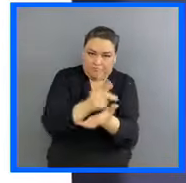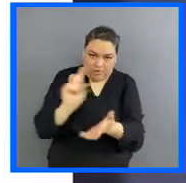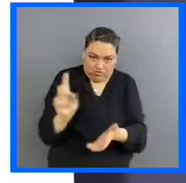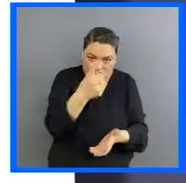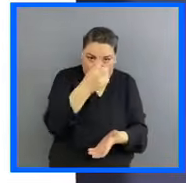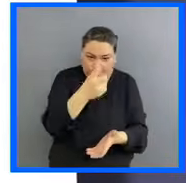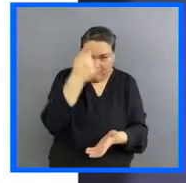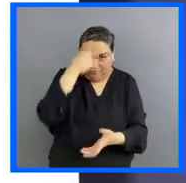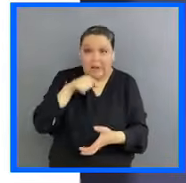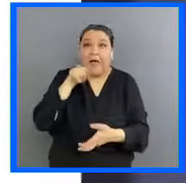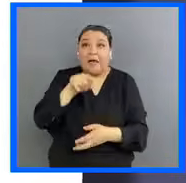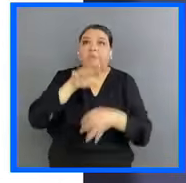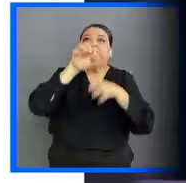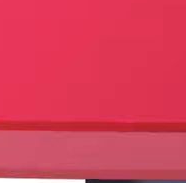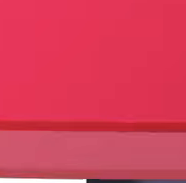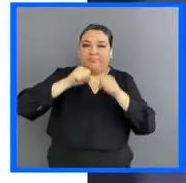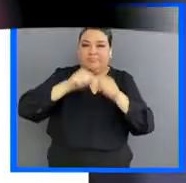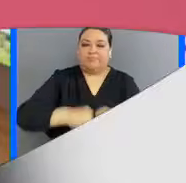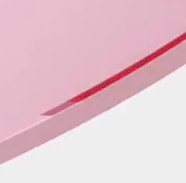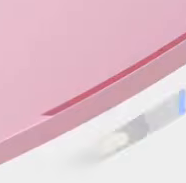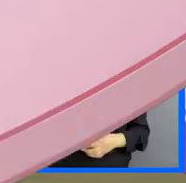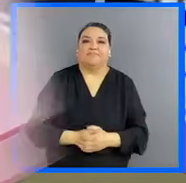su detención.